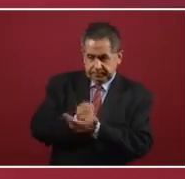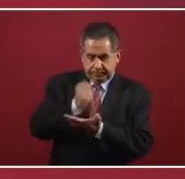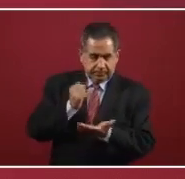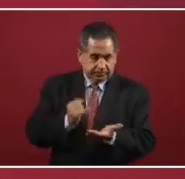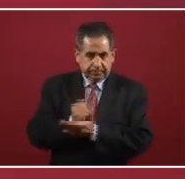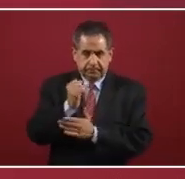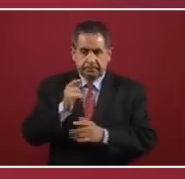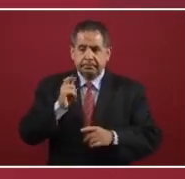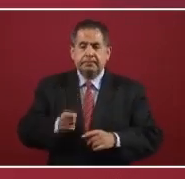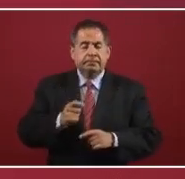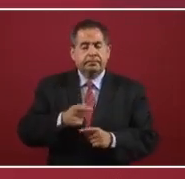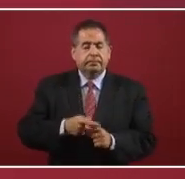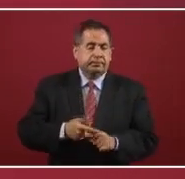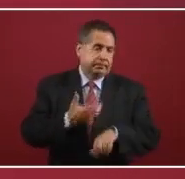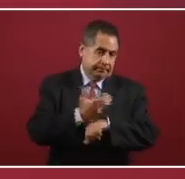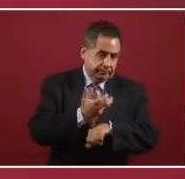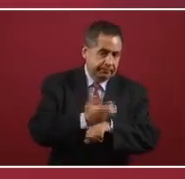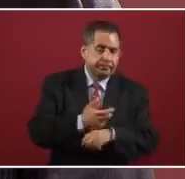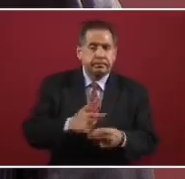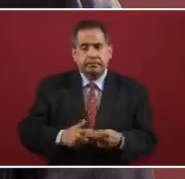de parte de Estados Unidos y de Canadá